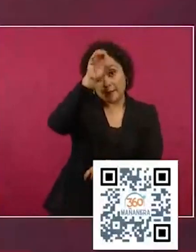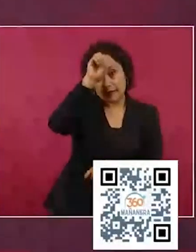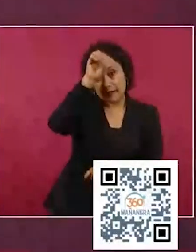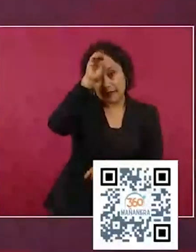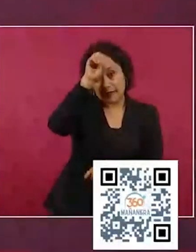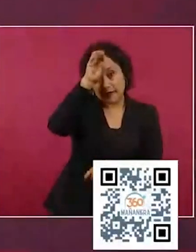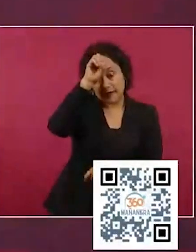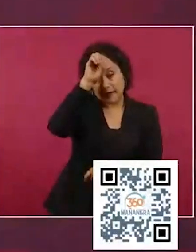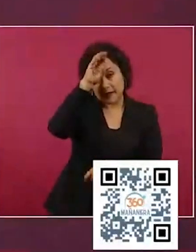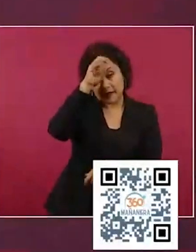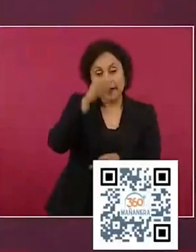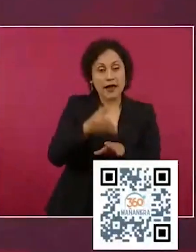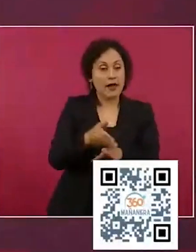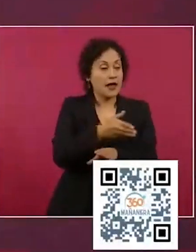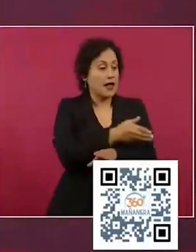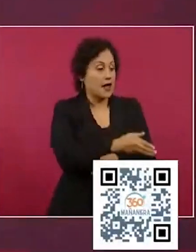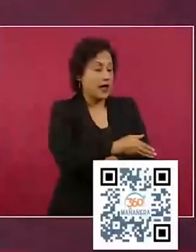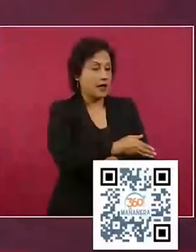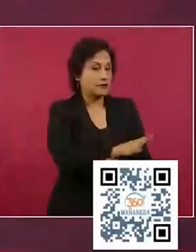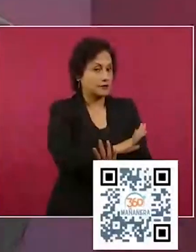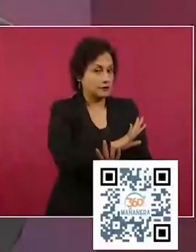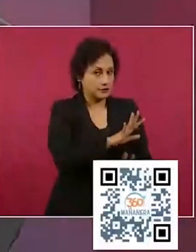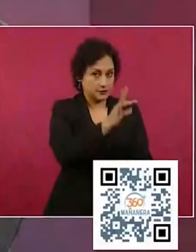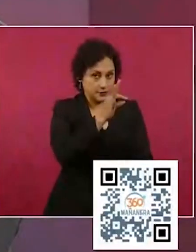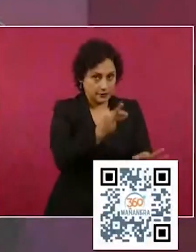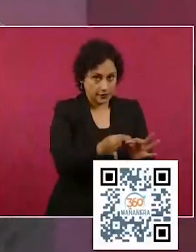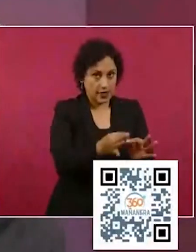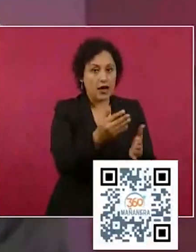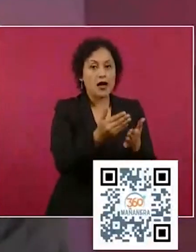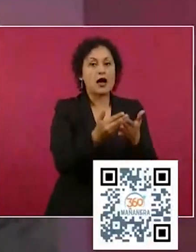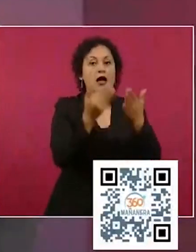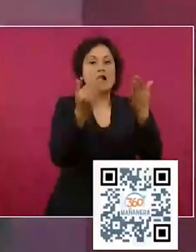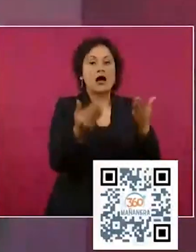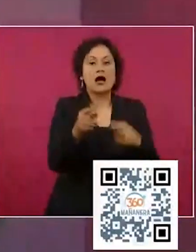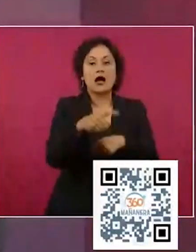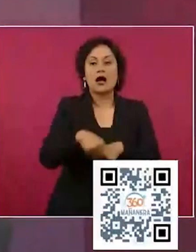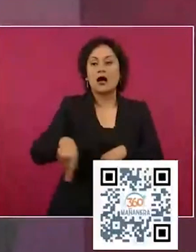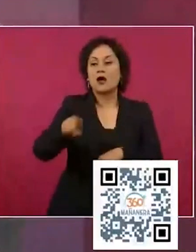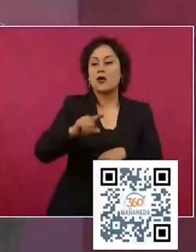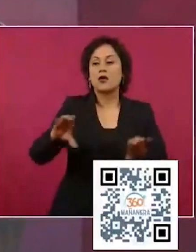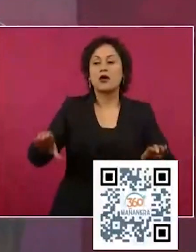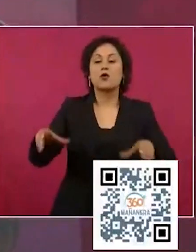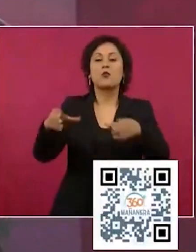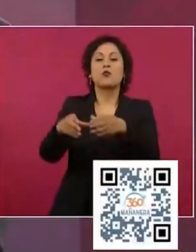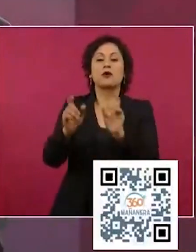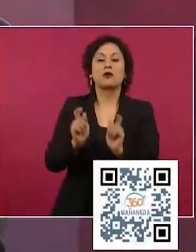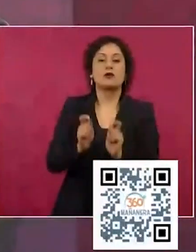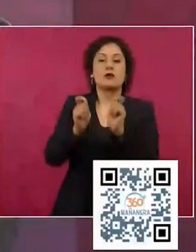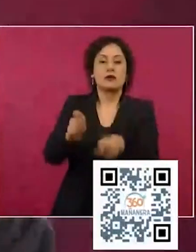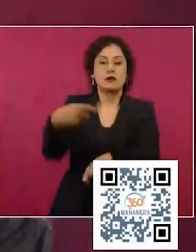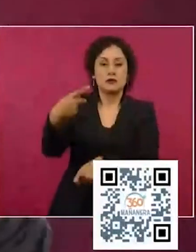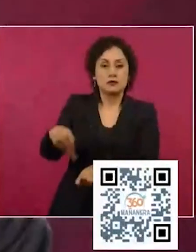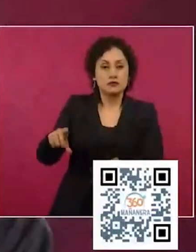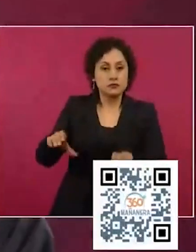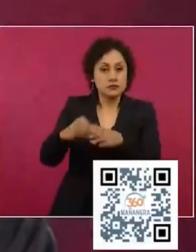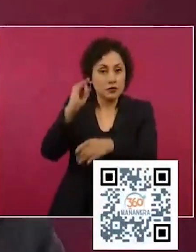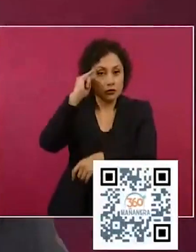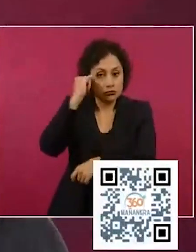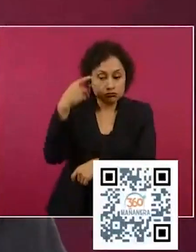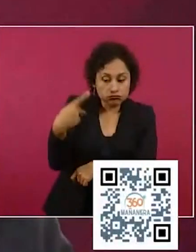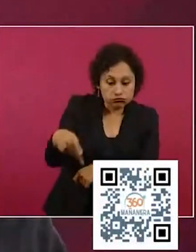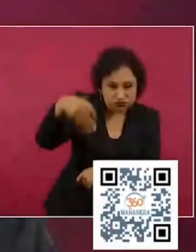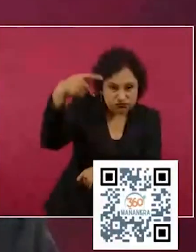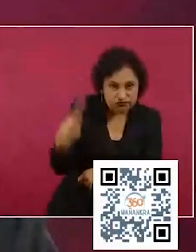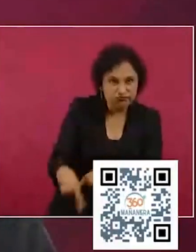ahora se privilegia y a los pueblos originarios al derecho de los pueblos originarios de las